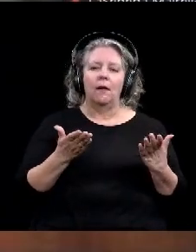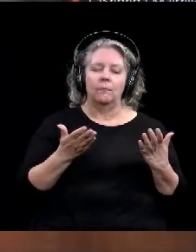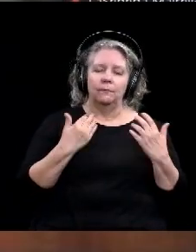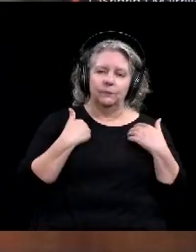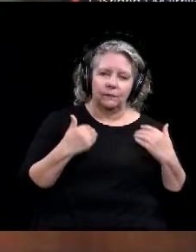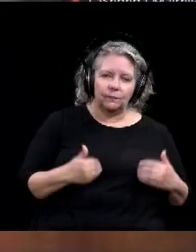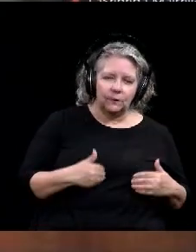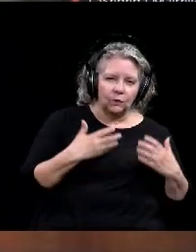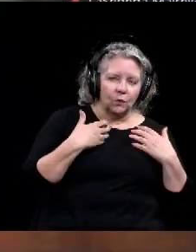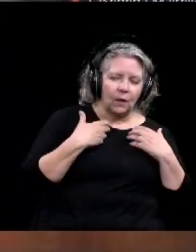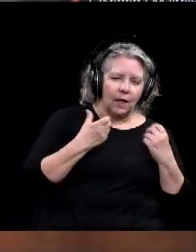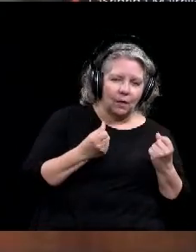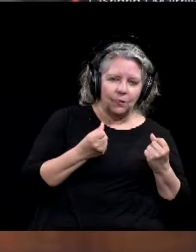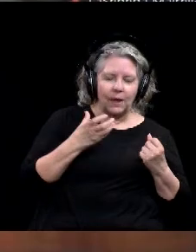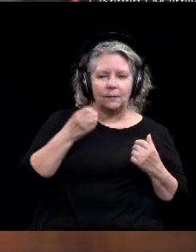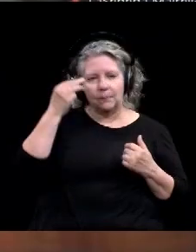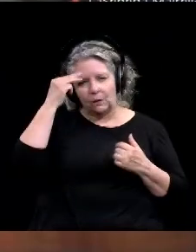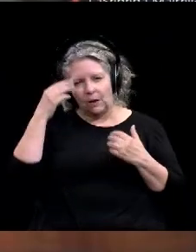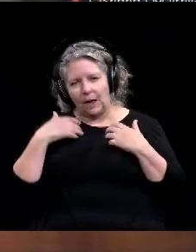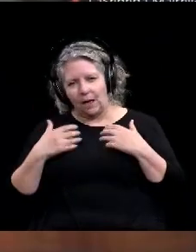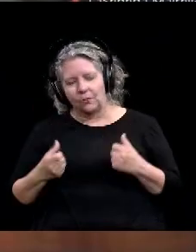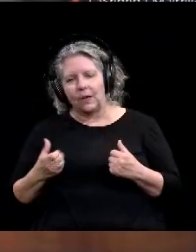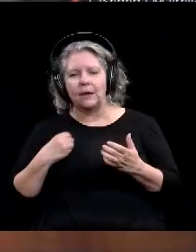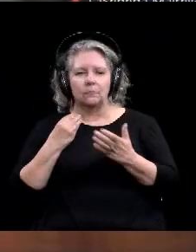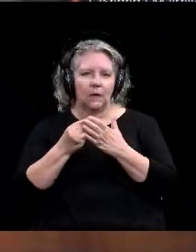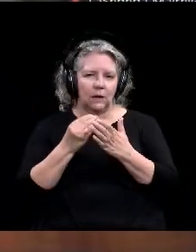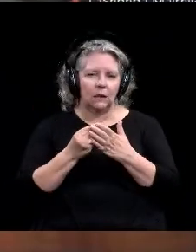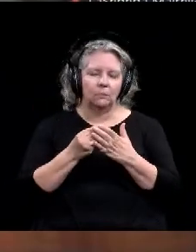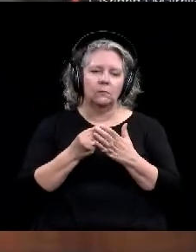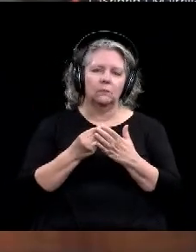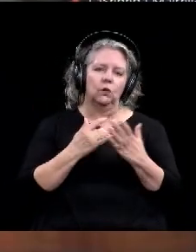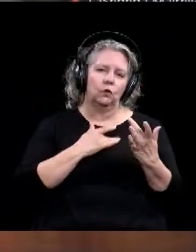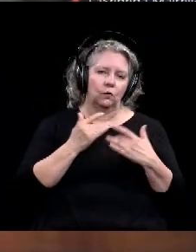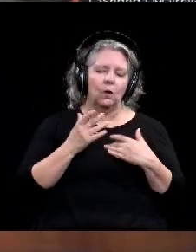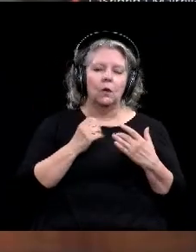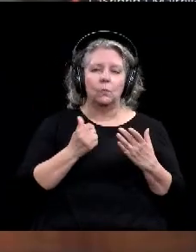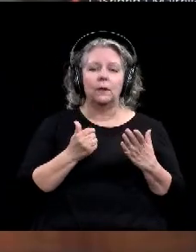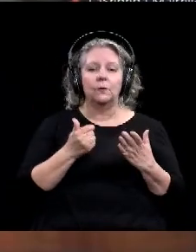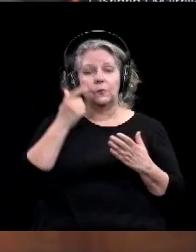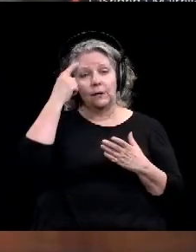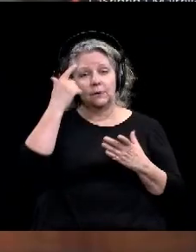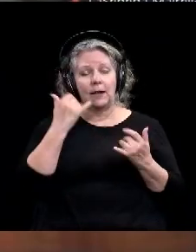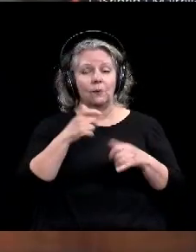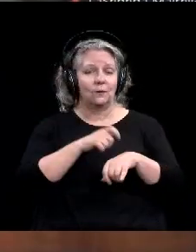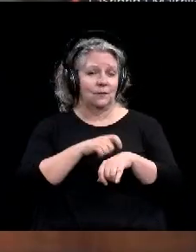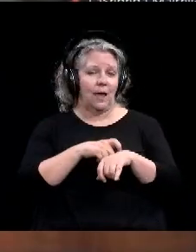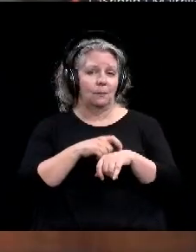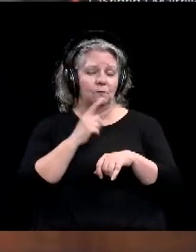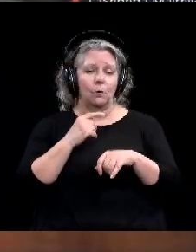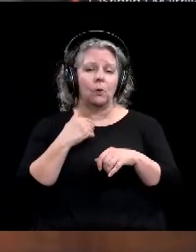de dar los servicios para los menos